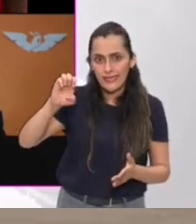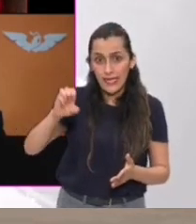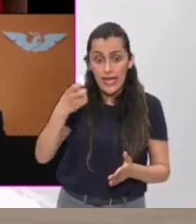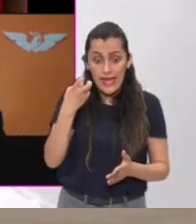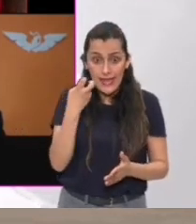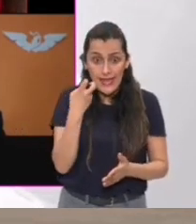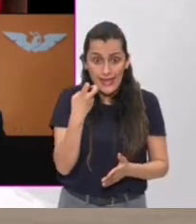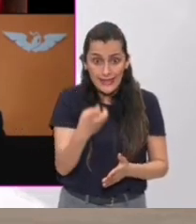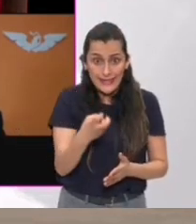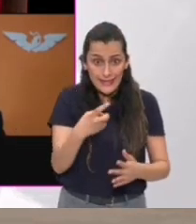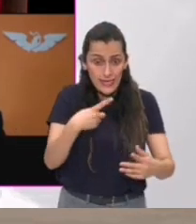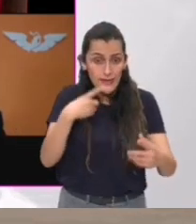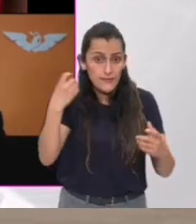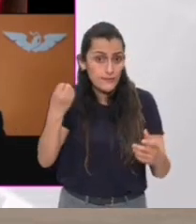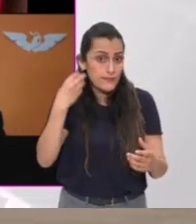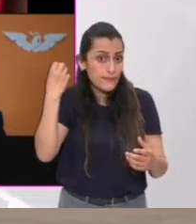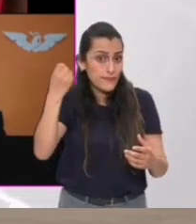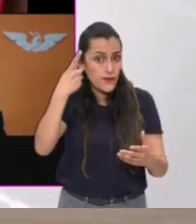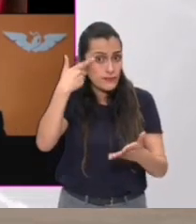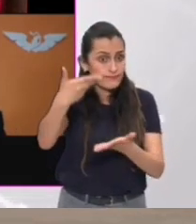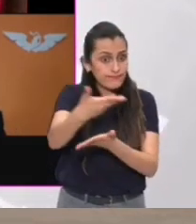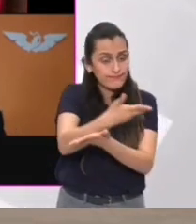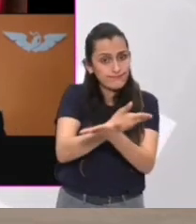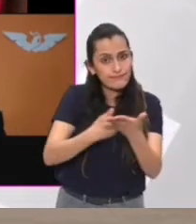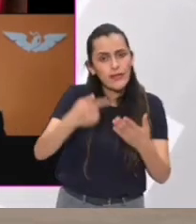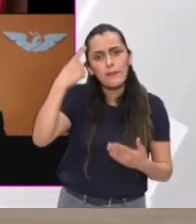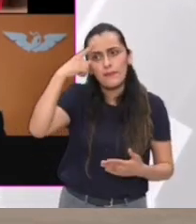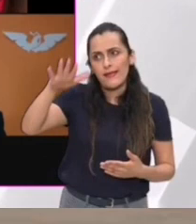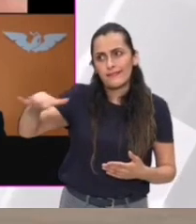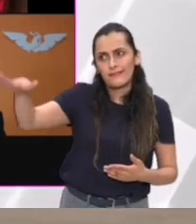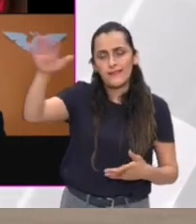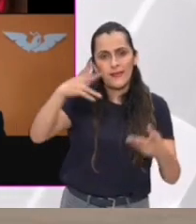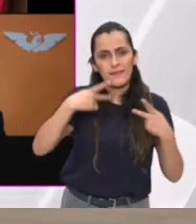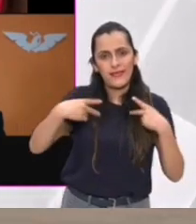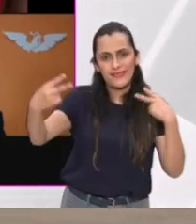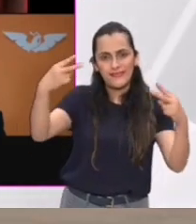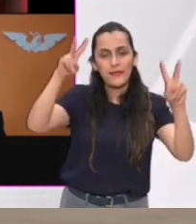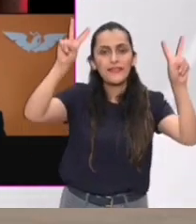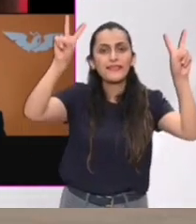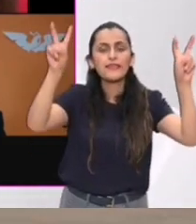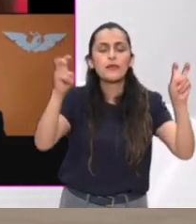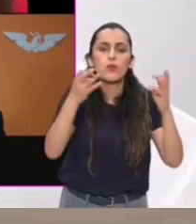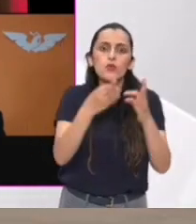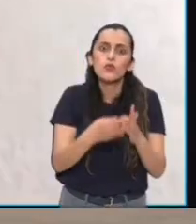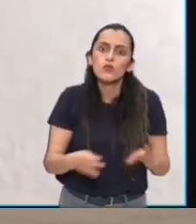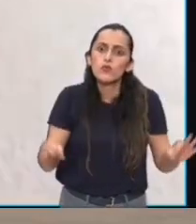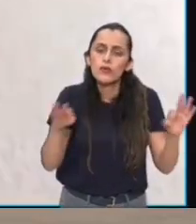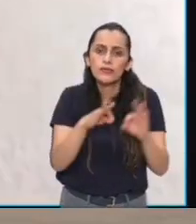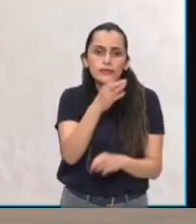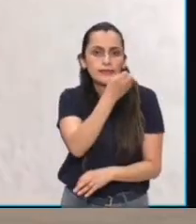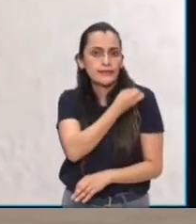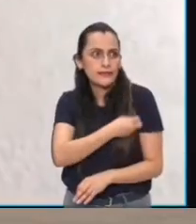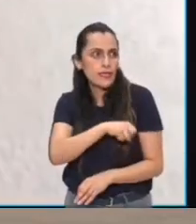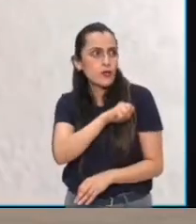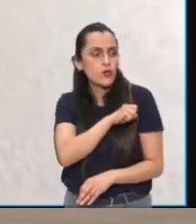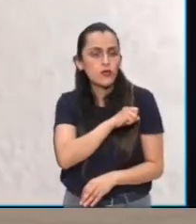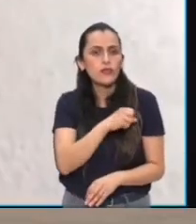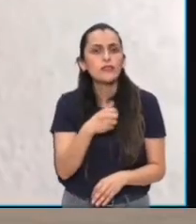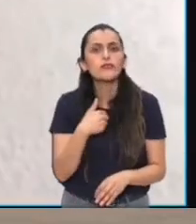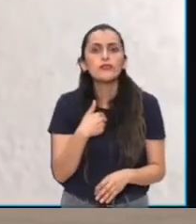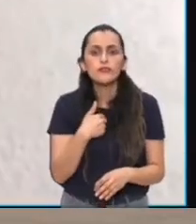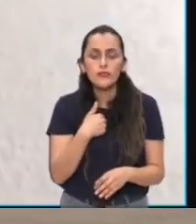creación de estos foros para que la ciudadanía se pueda enterar de este tema tan importante que es el tema de salud. Yo